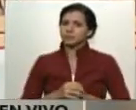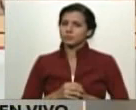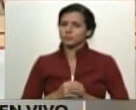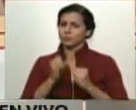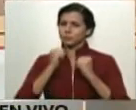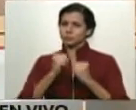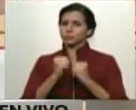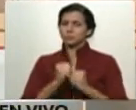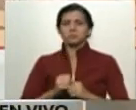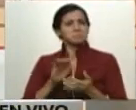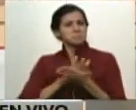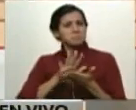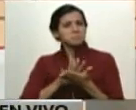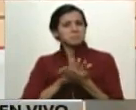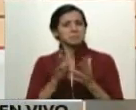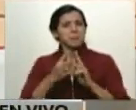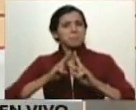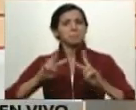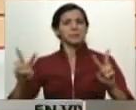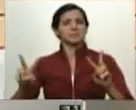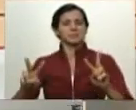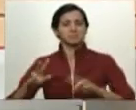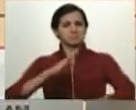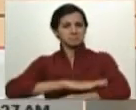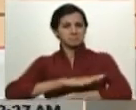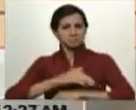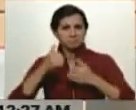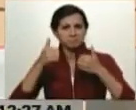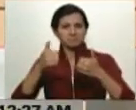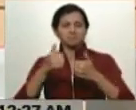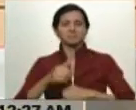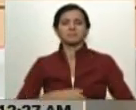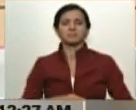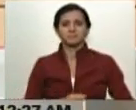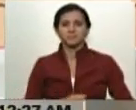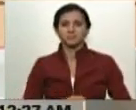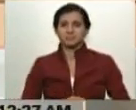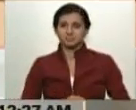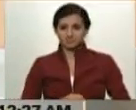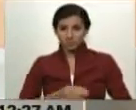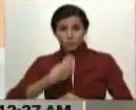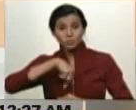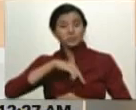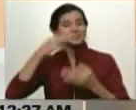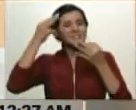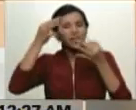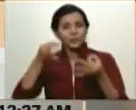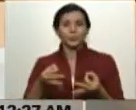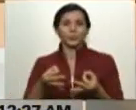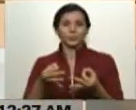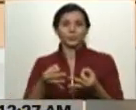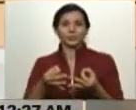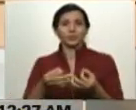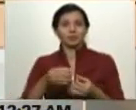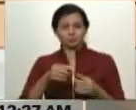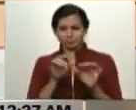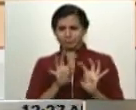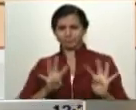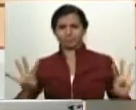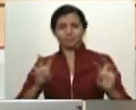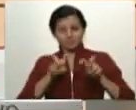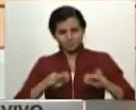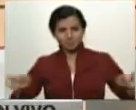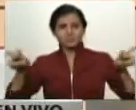gran pacifismo, un espíritu cívico, y estábamos completamente seguros en este poder electoral,